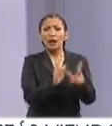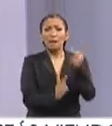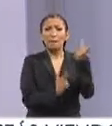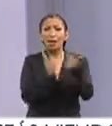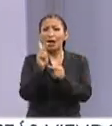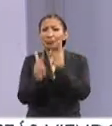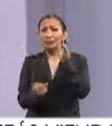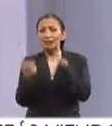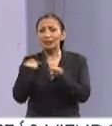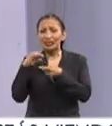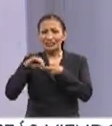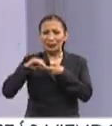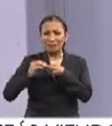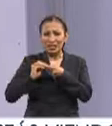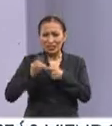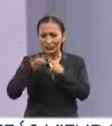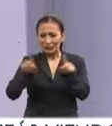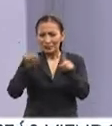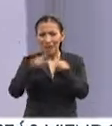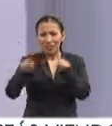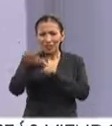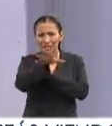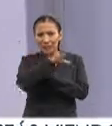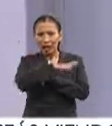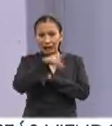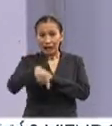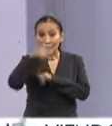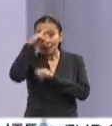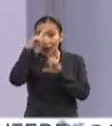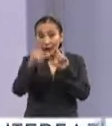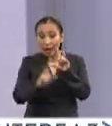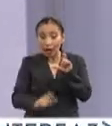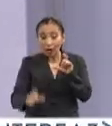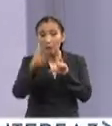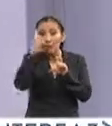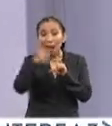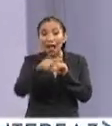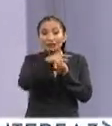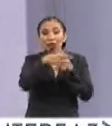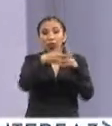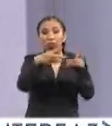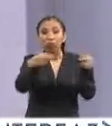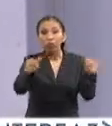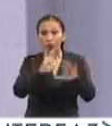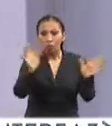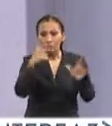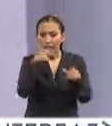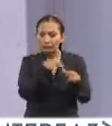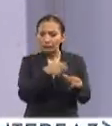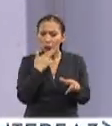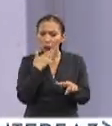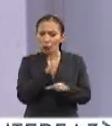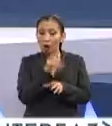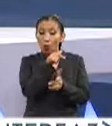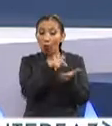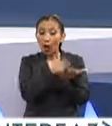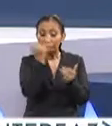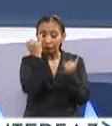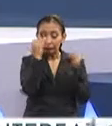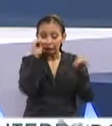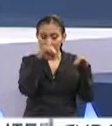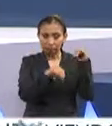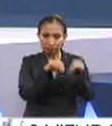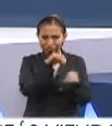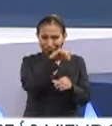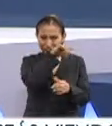plantas y semillas que existen en México para evitar que éstas se extingan. Entonces se trata de un espacio creado